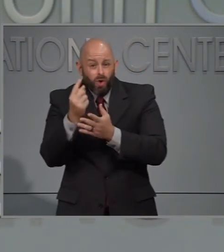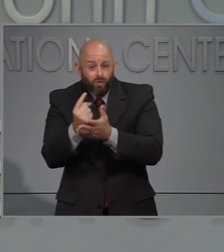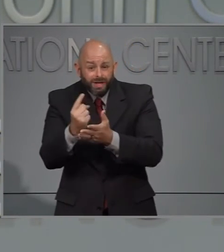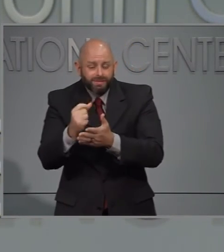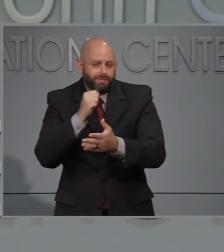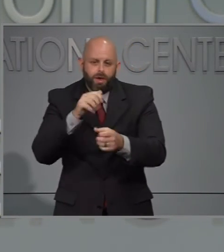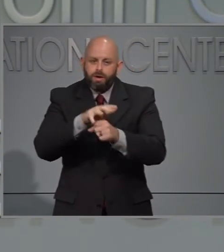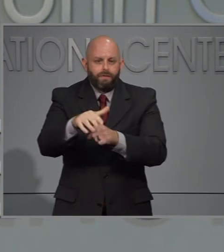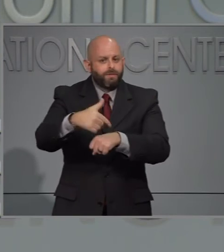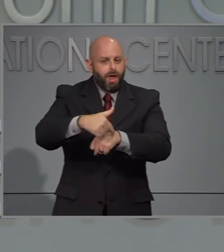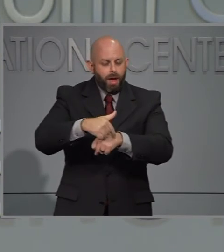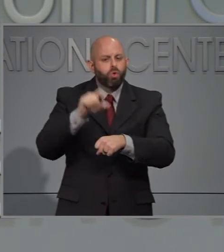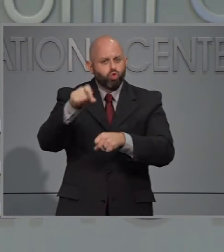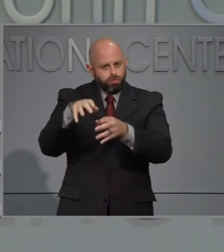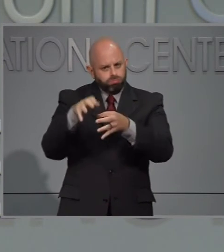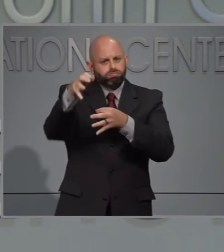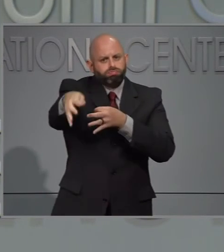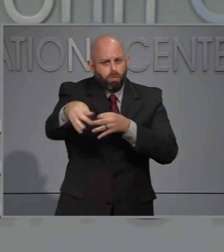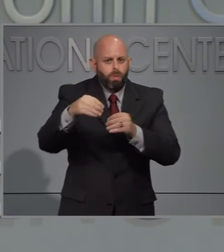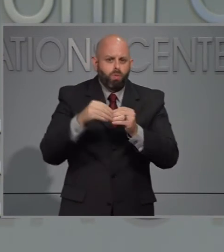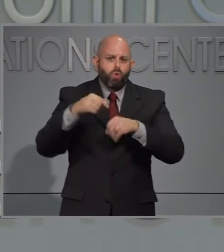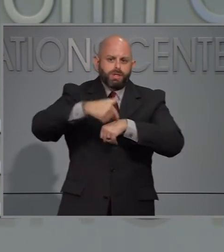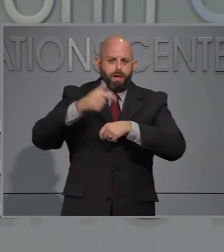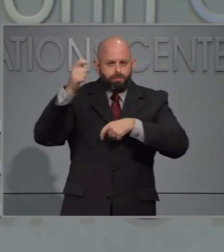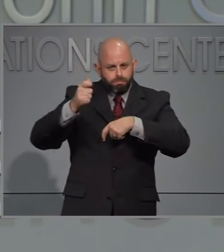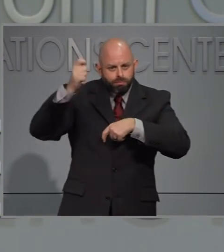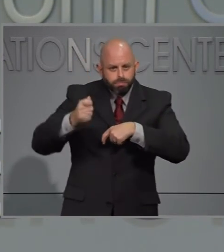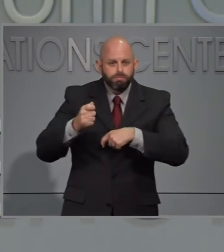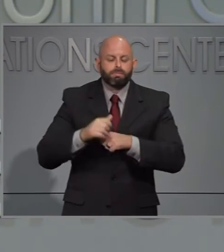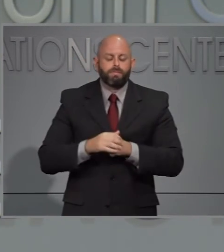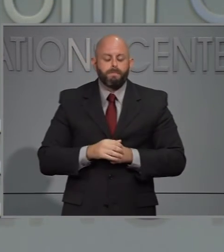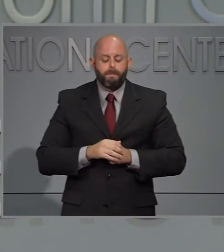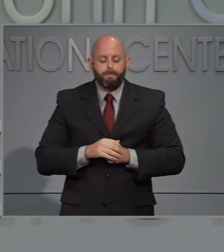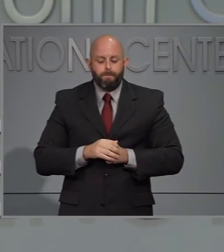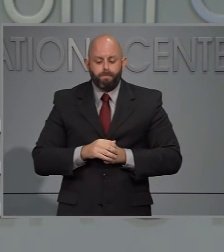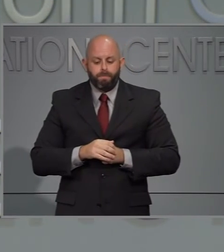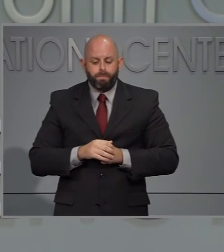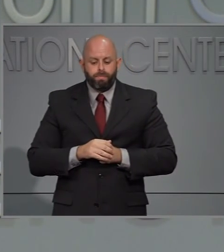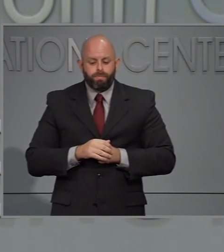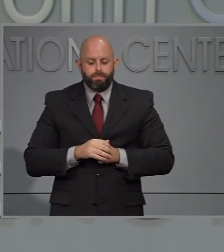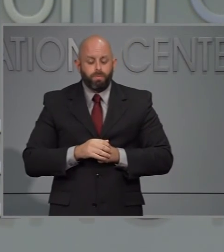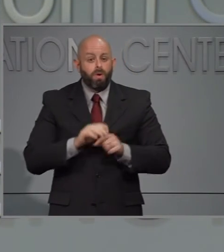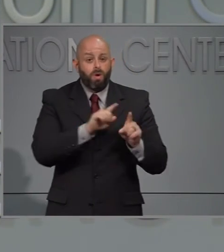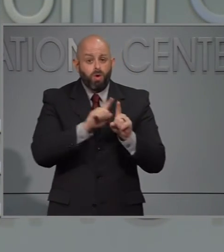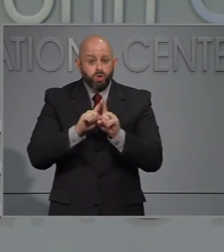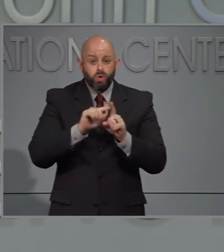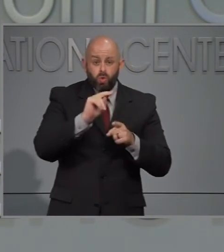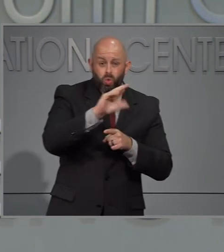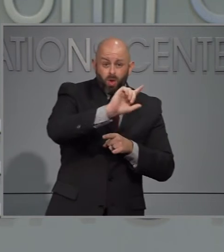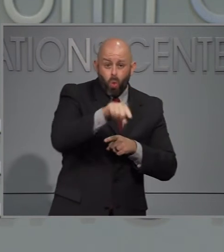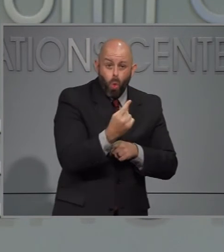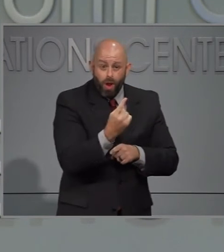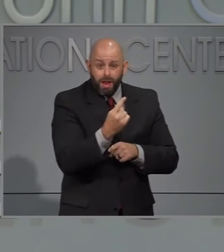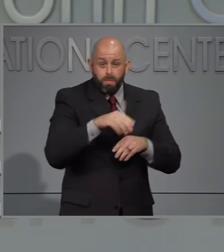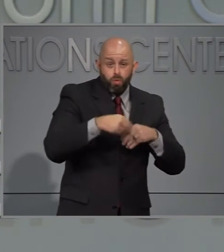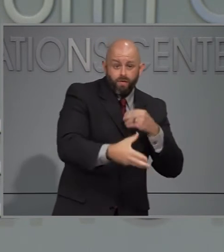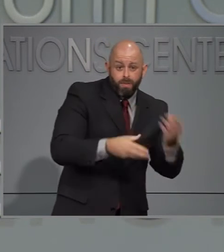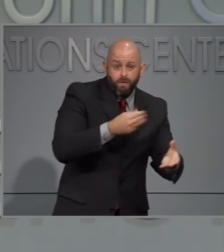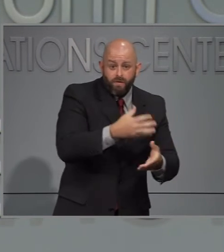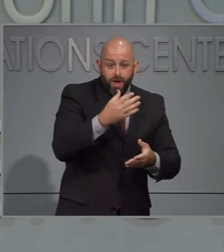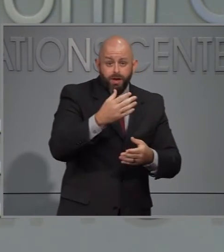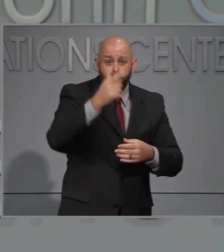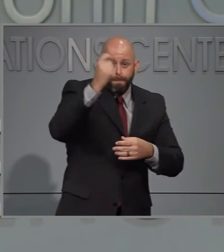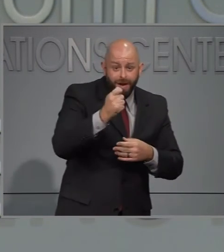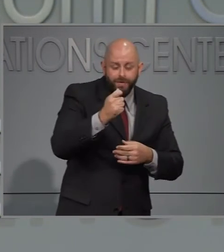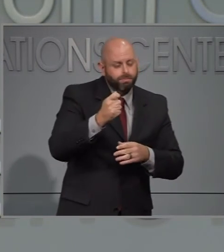ser muy crítico de que tengamos un suplemento federal para acompañar los beneficios de Carolina del Norte, porque es uno de